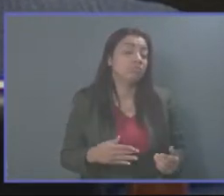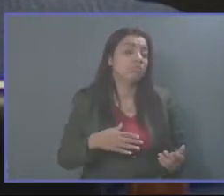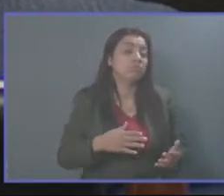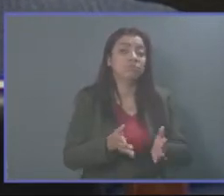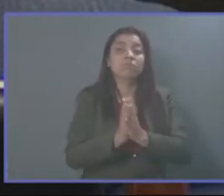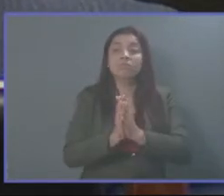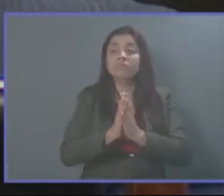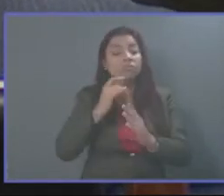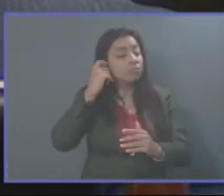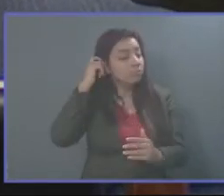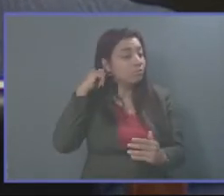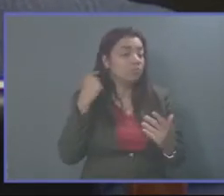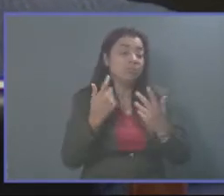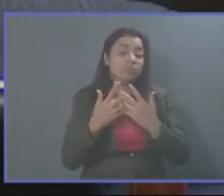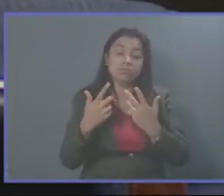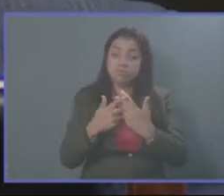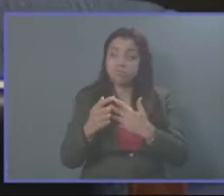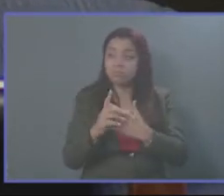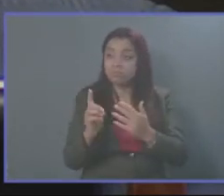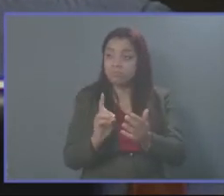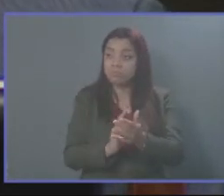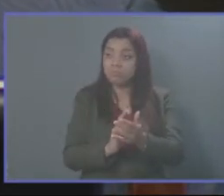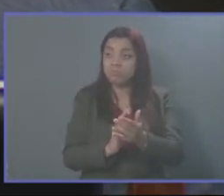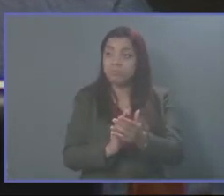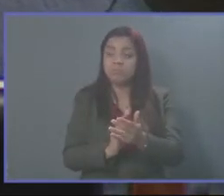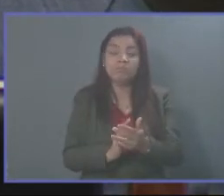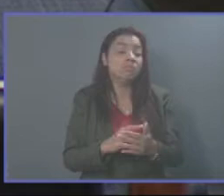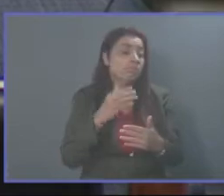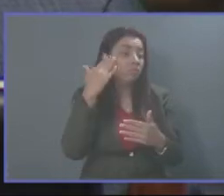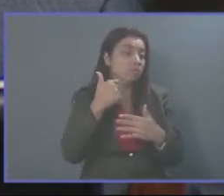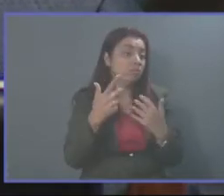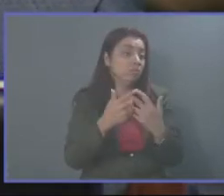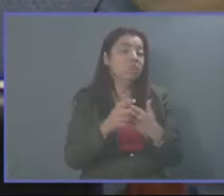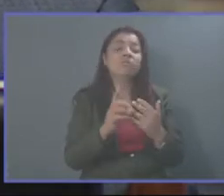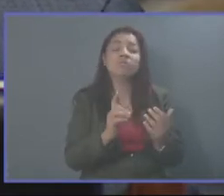Solicitando a todos los compañeros, colegas diputadas